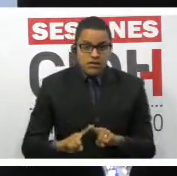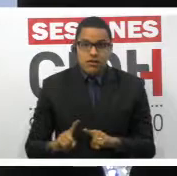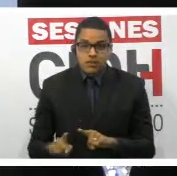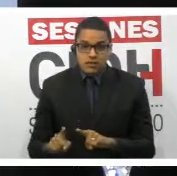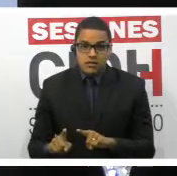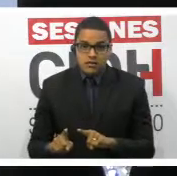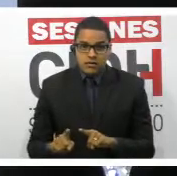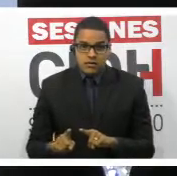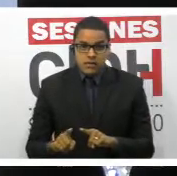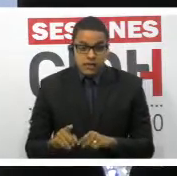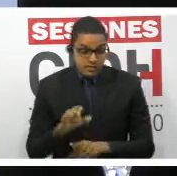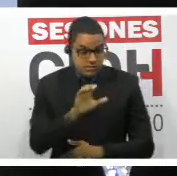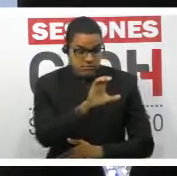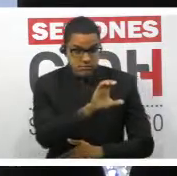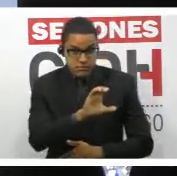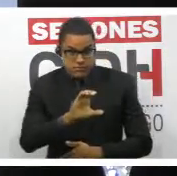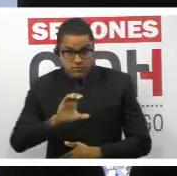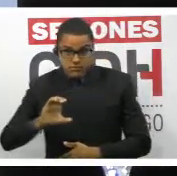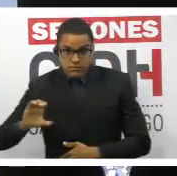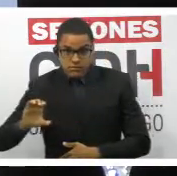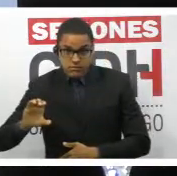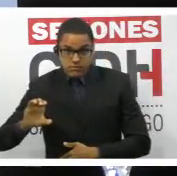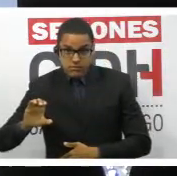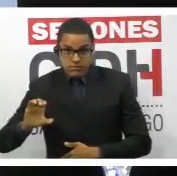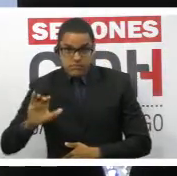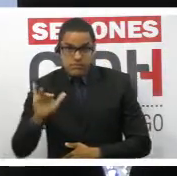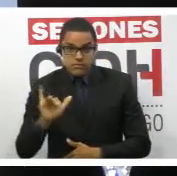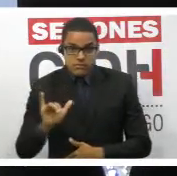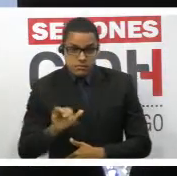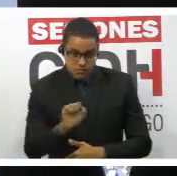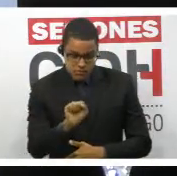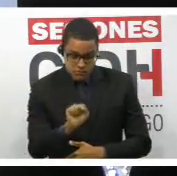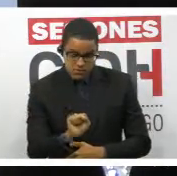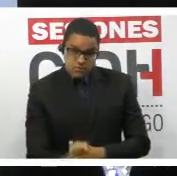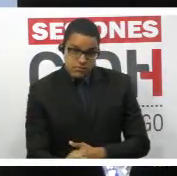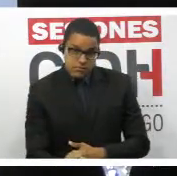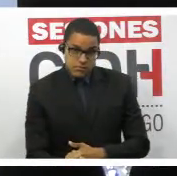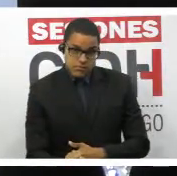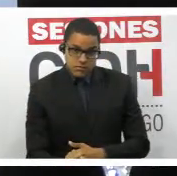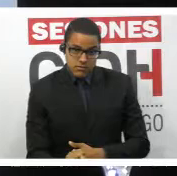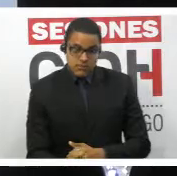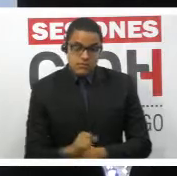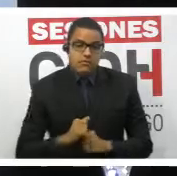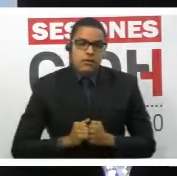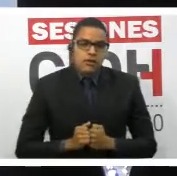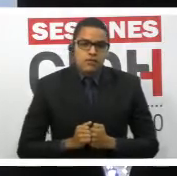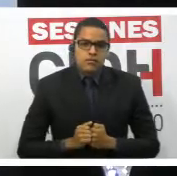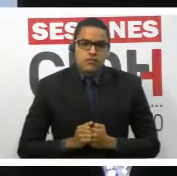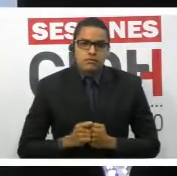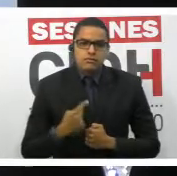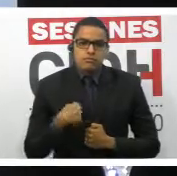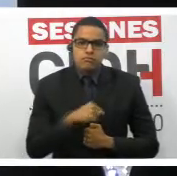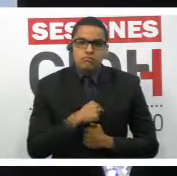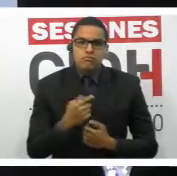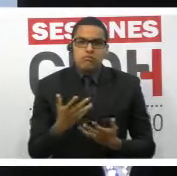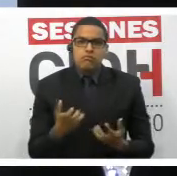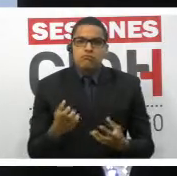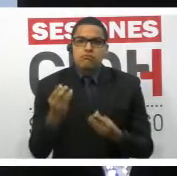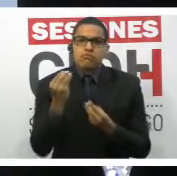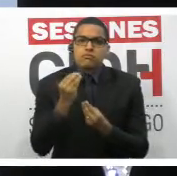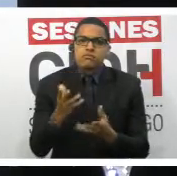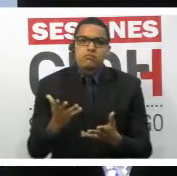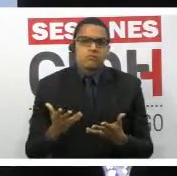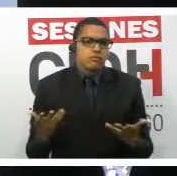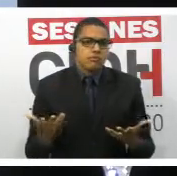mesoamérica el caribe y el cono sur con esto lo que queremos demostrar es que las violaciones a los derechos